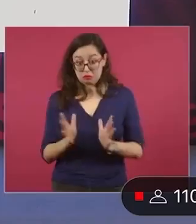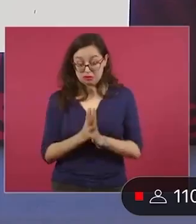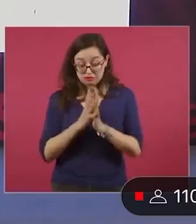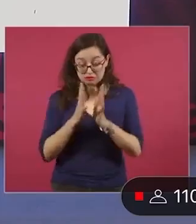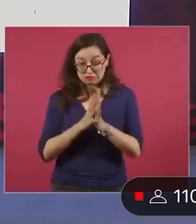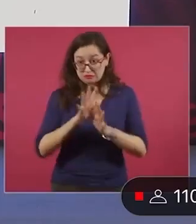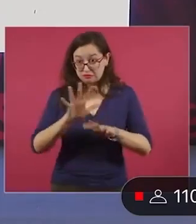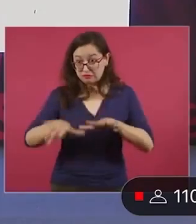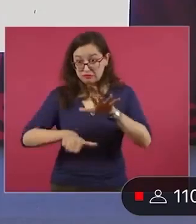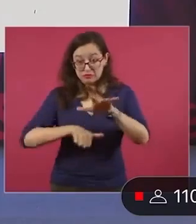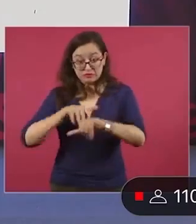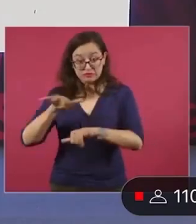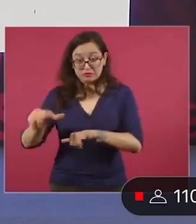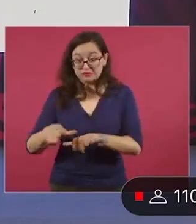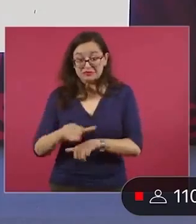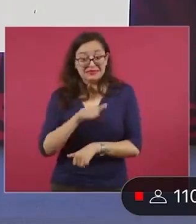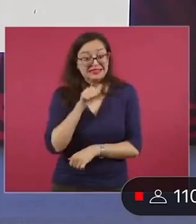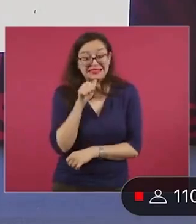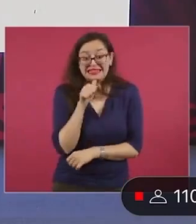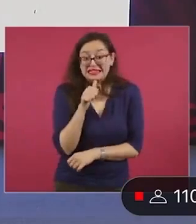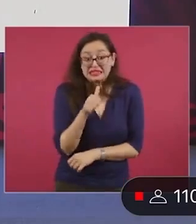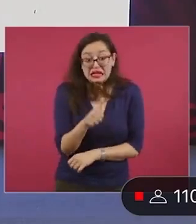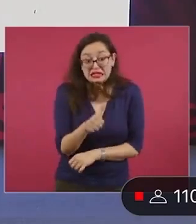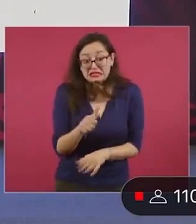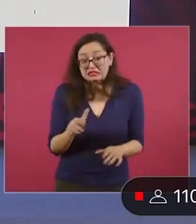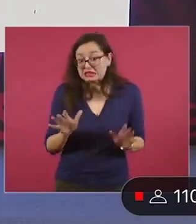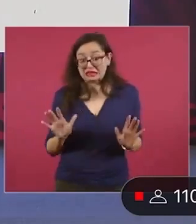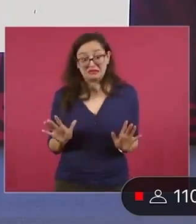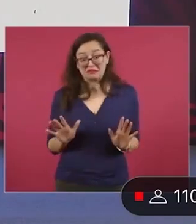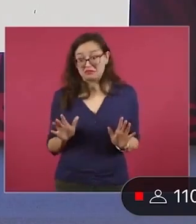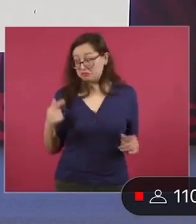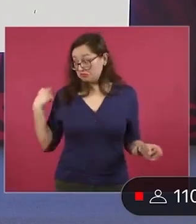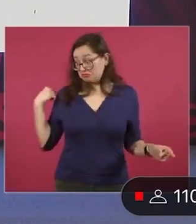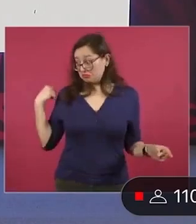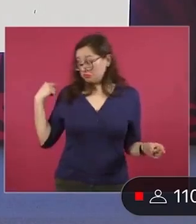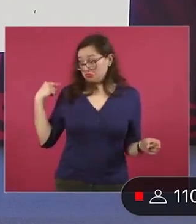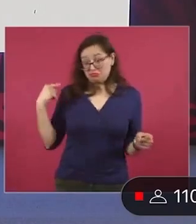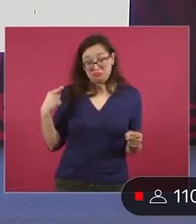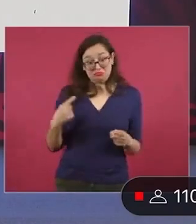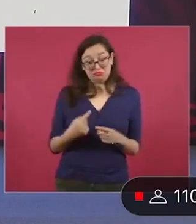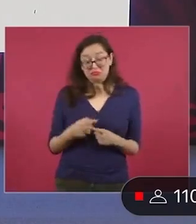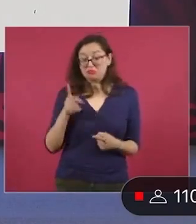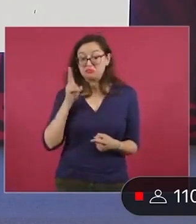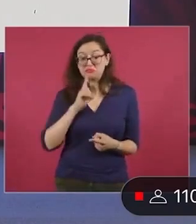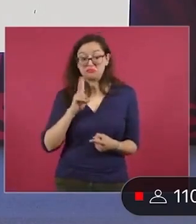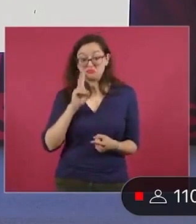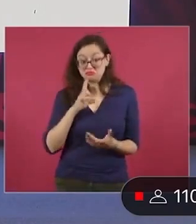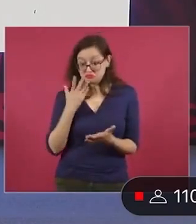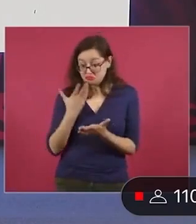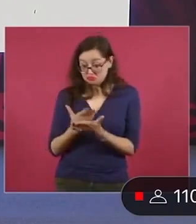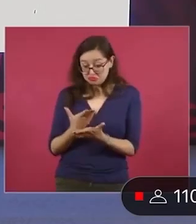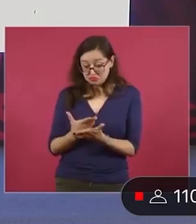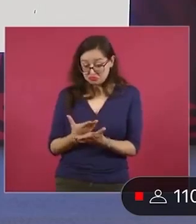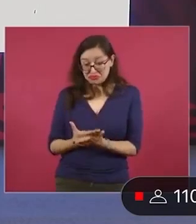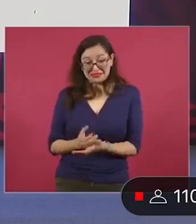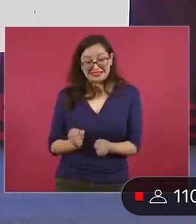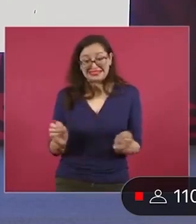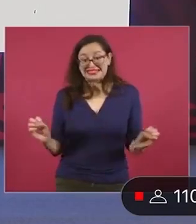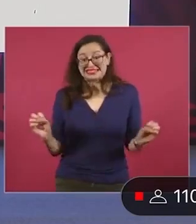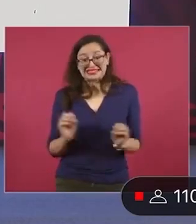si se encuentra hacia adelante que sí